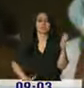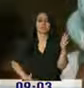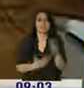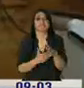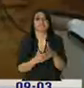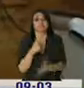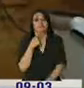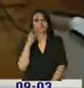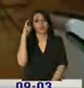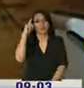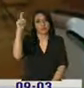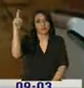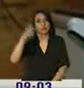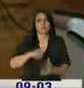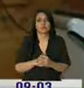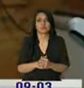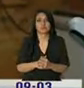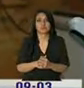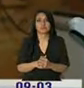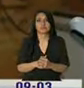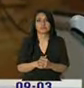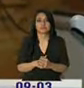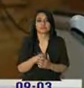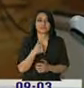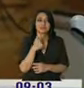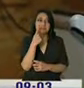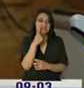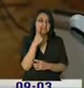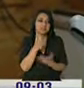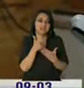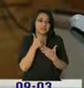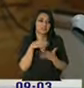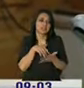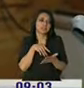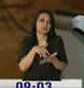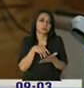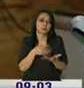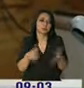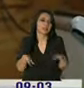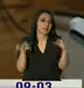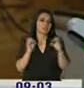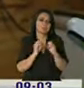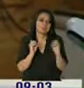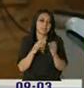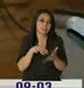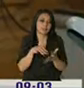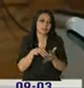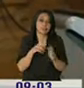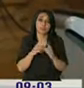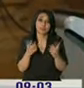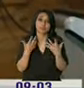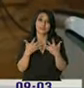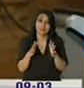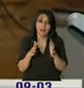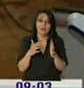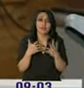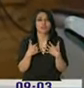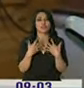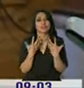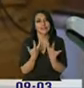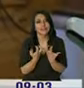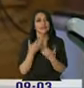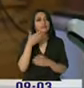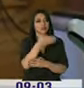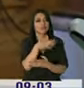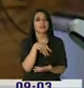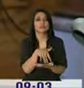O sea, mi papá no me pudo meter a estudiar. Sí, Pero yo ya en este tiempo yo ya me metí a estudiar, ya